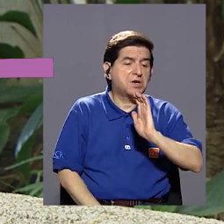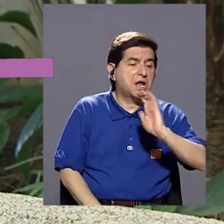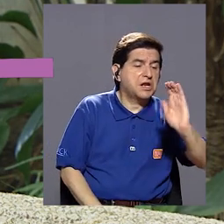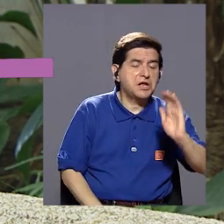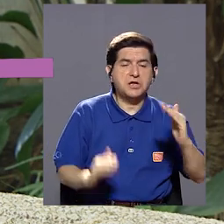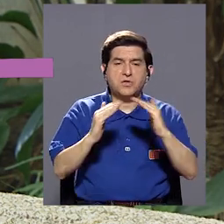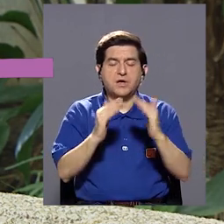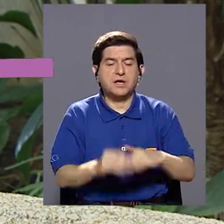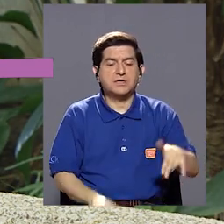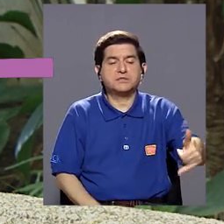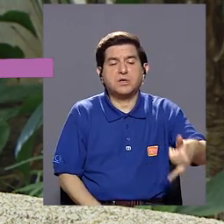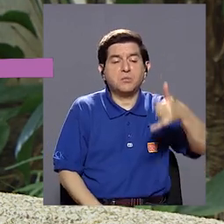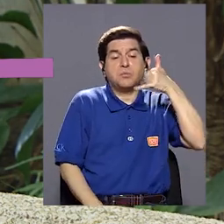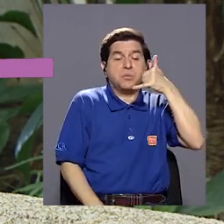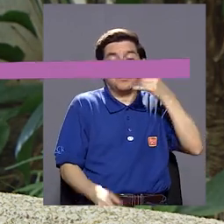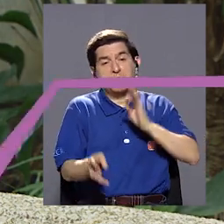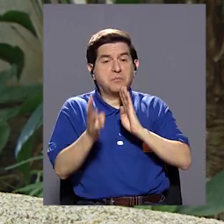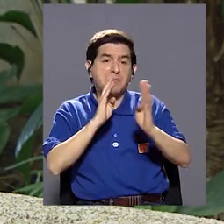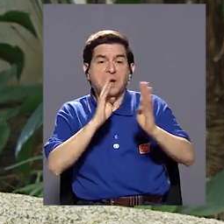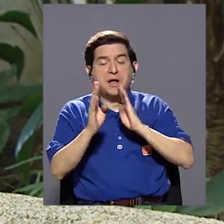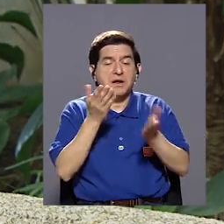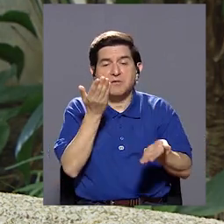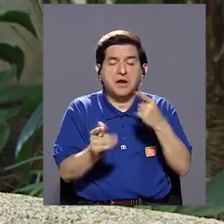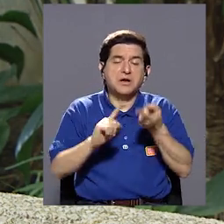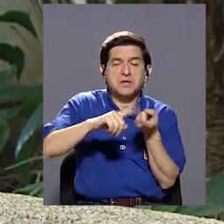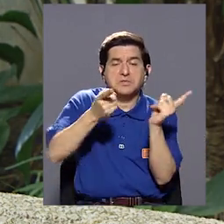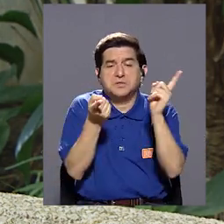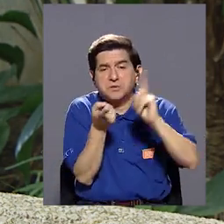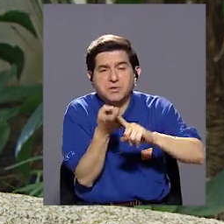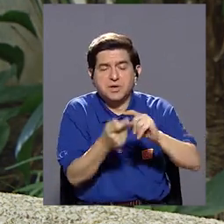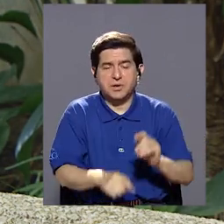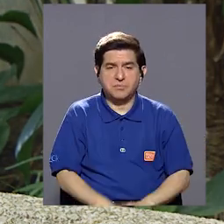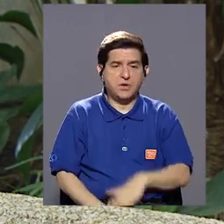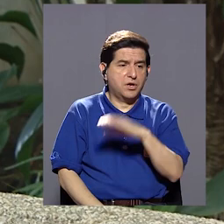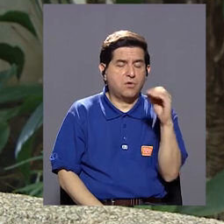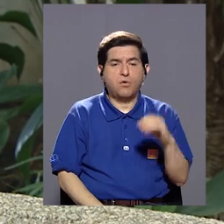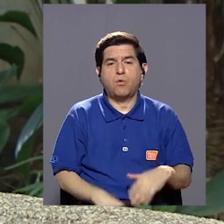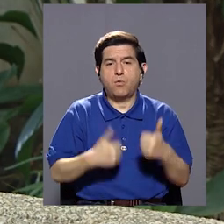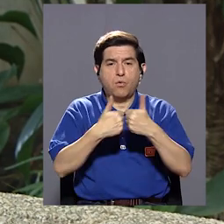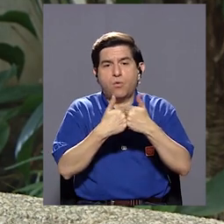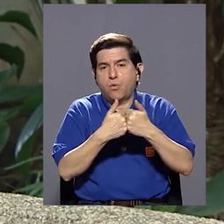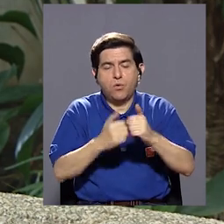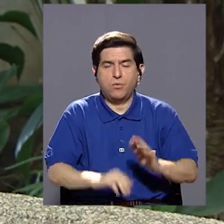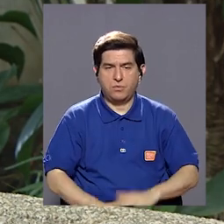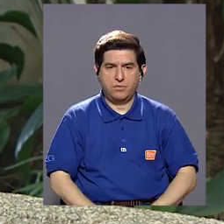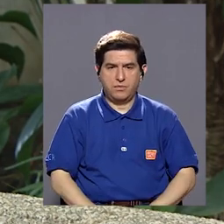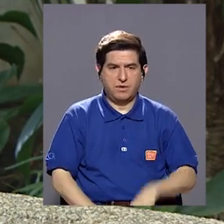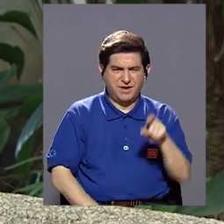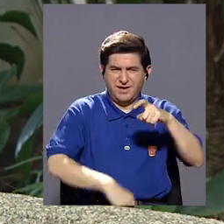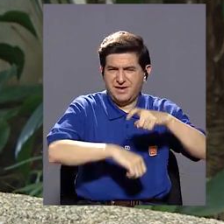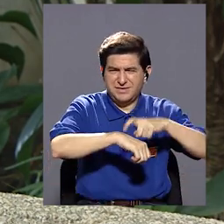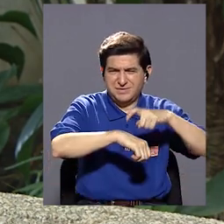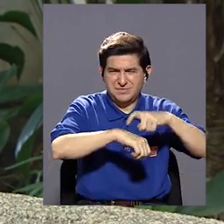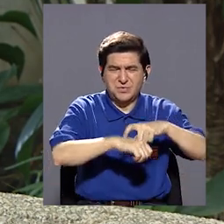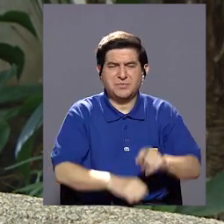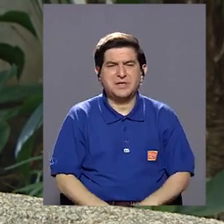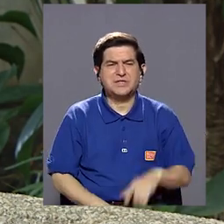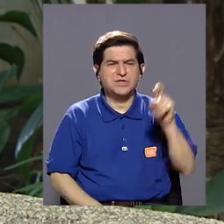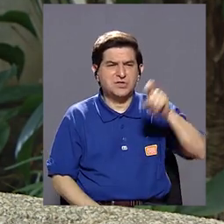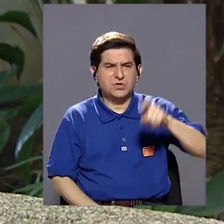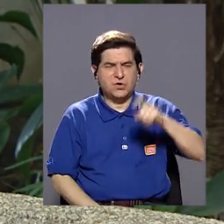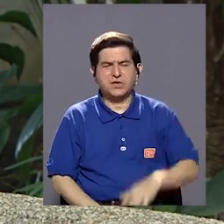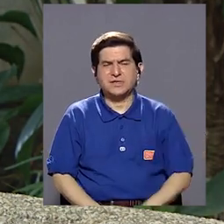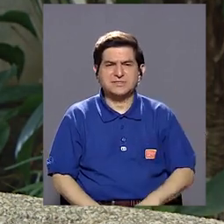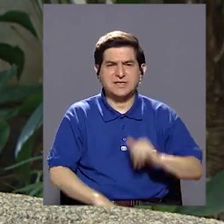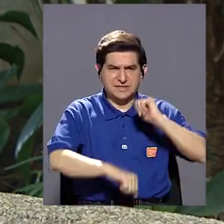de los chicos o chicas de la casa levanta el teléfono para hablar con uh-huh. algún amigo, alguna amiga o el novio o la novia, ¿verdad? Entonces, en eso es donde